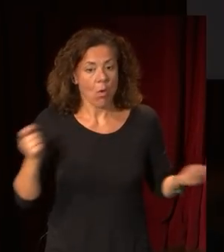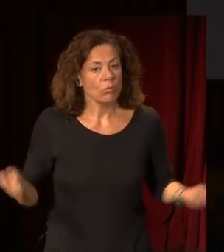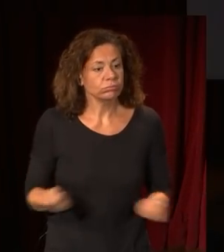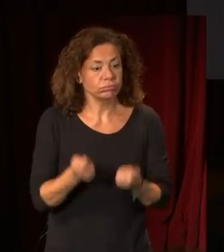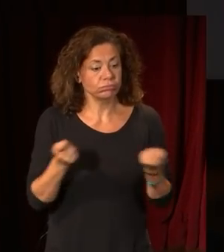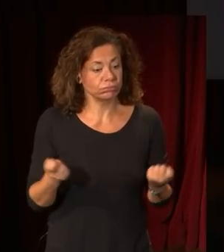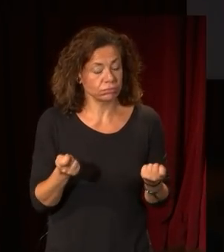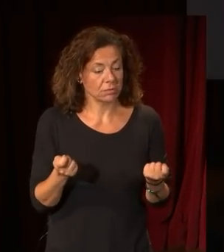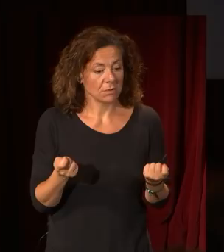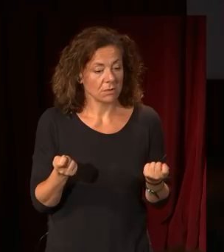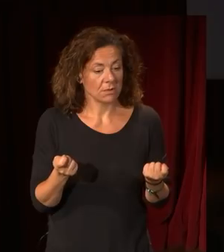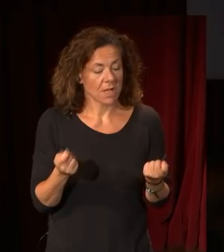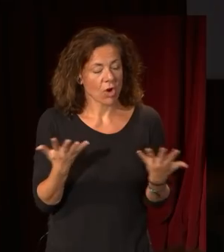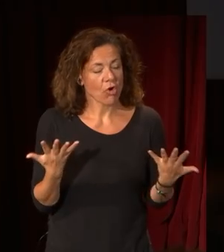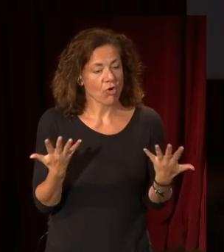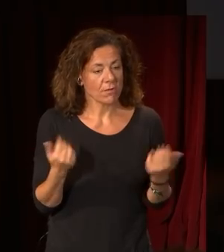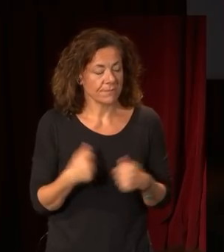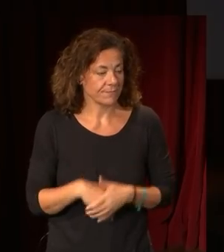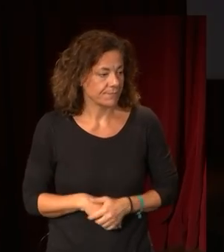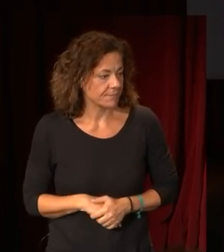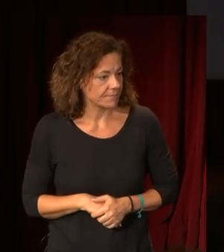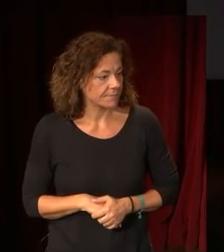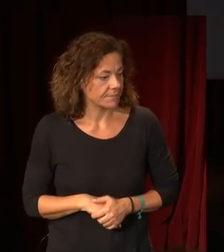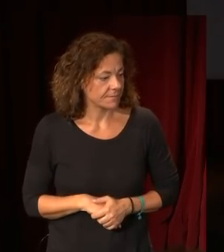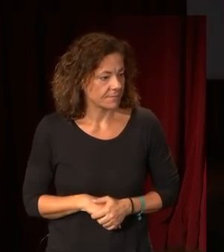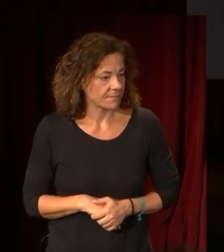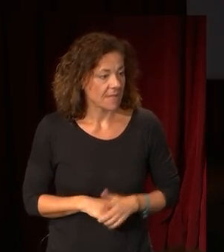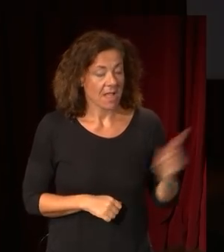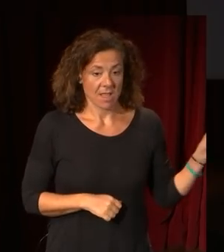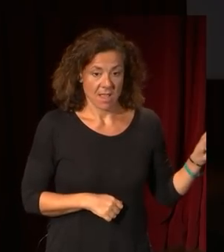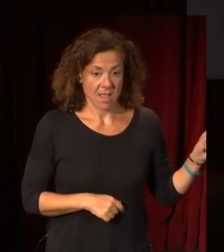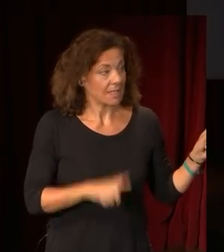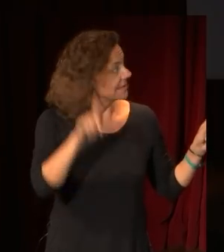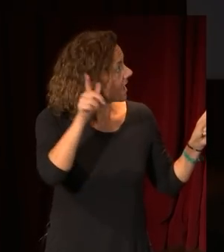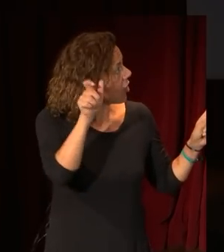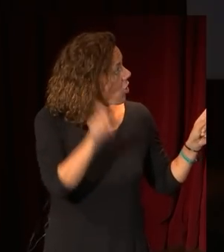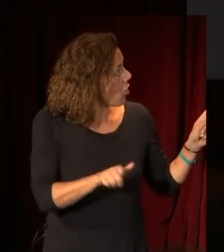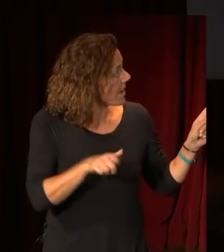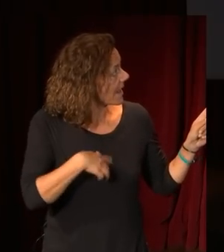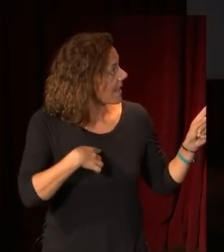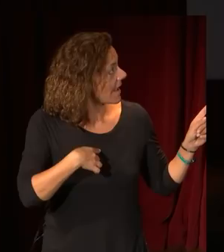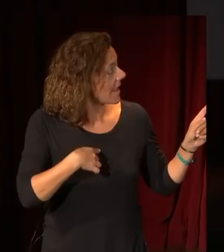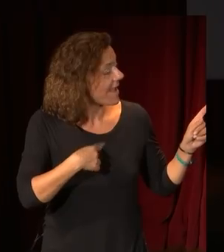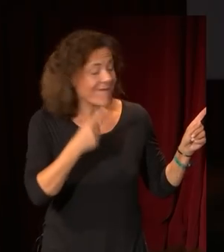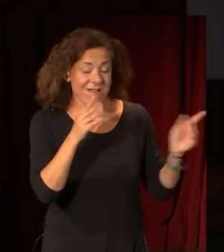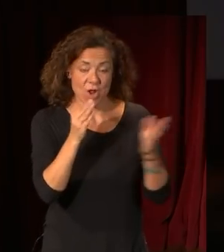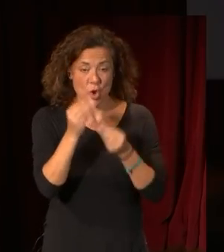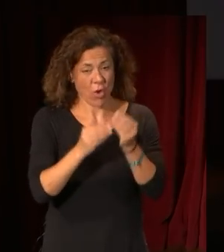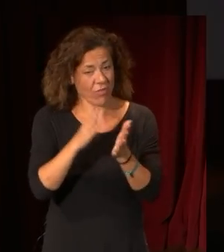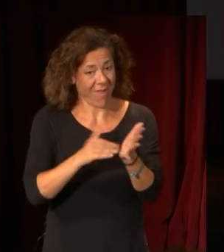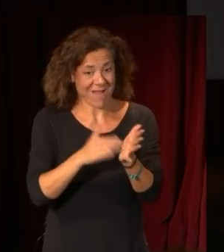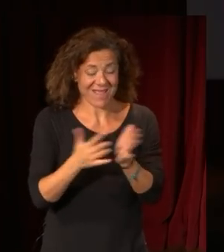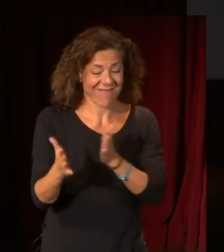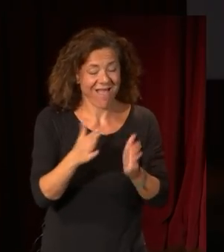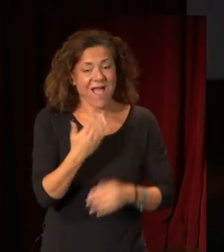que comisionó este personaje antonis one de tous en valencia en en torno al año